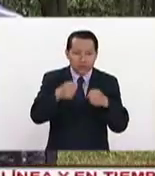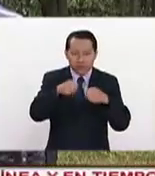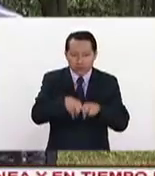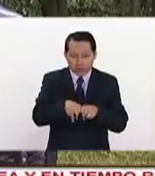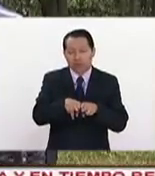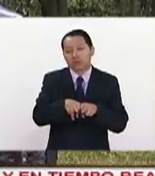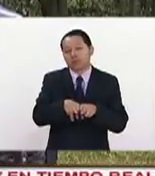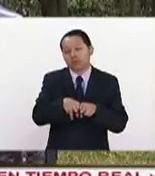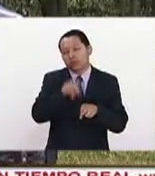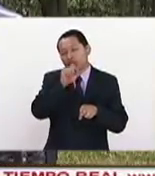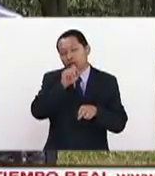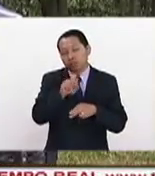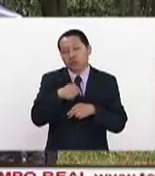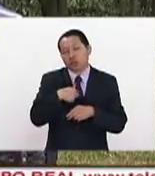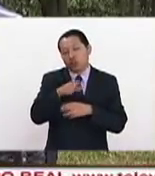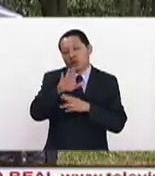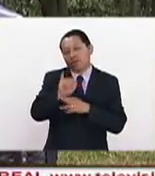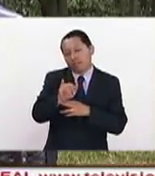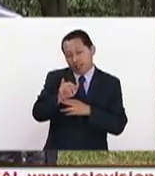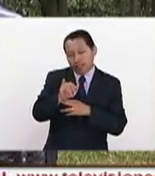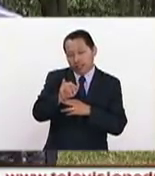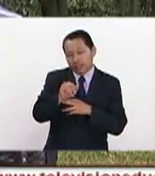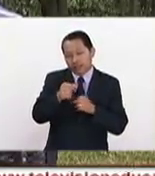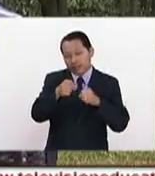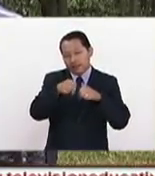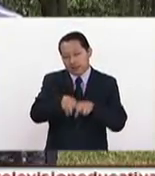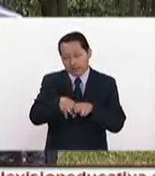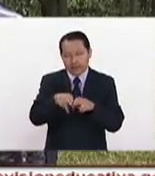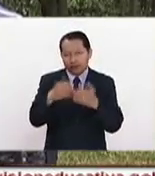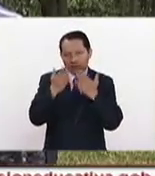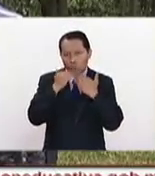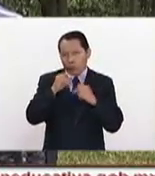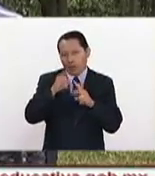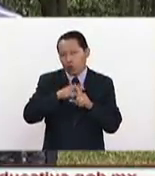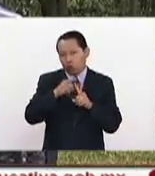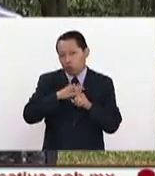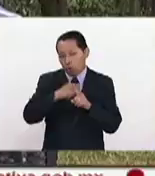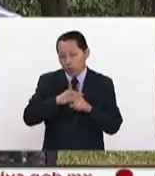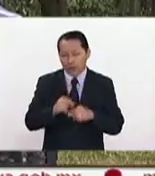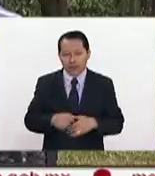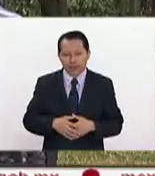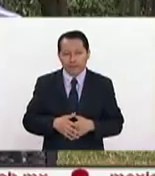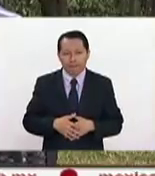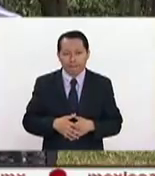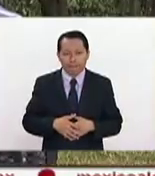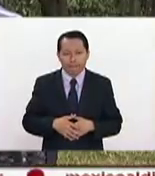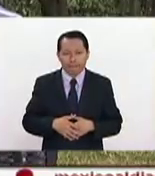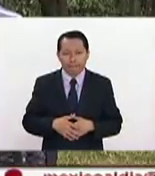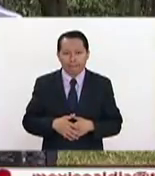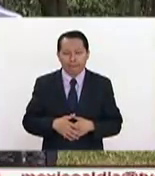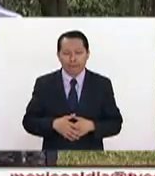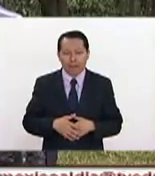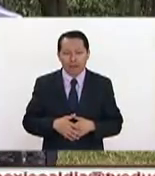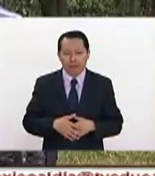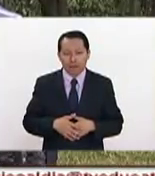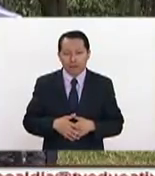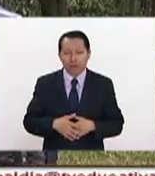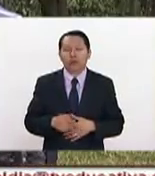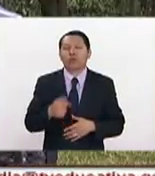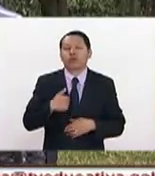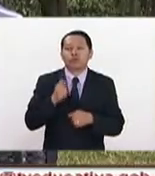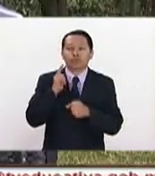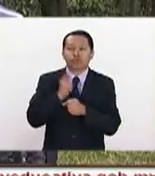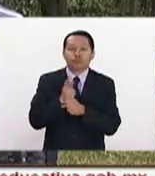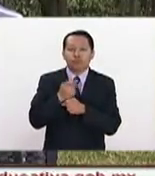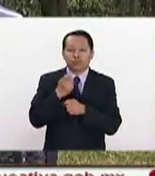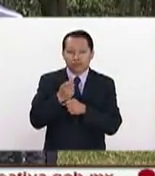bi. Cuando me doy cuenta que ese ese virus